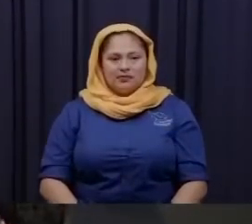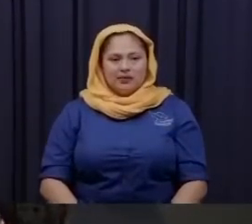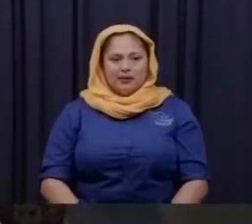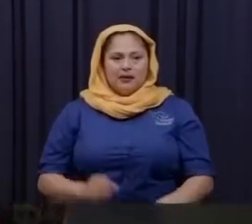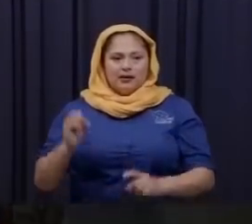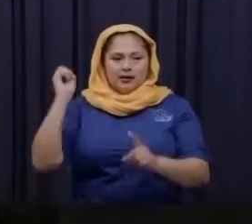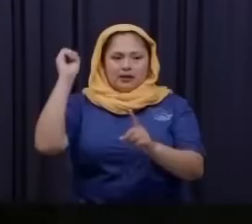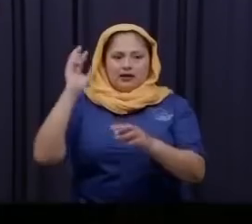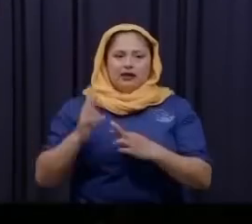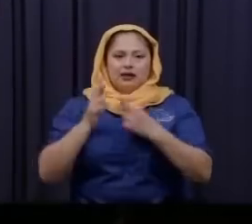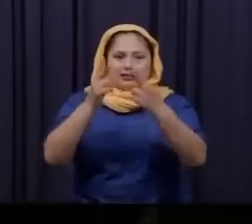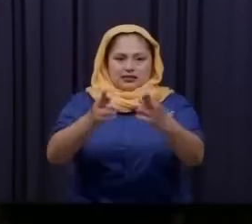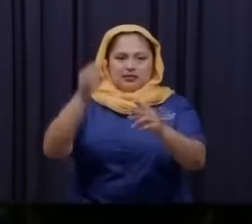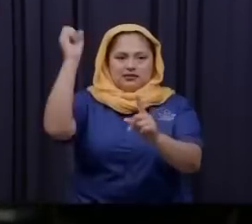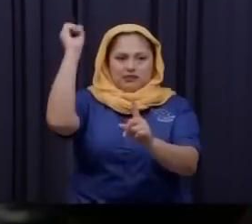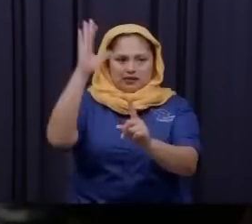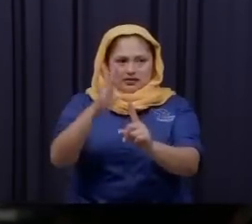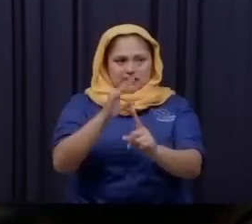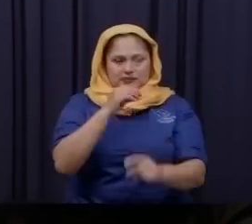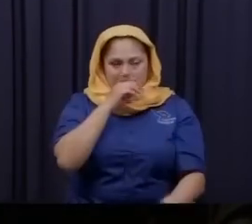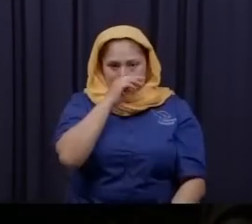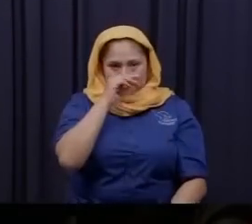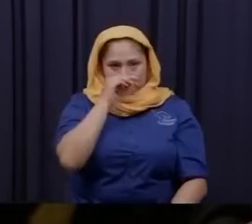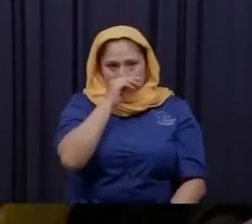Recibe bendición.